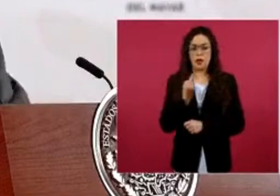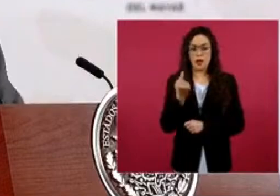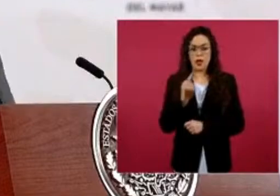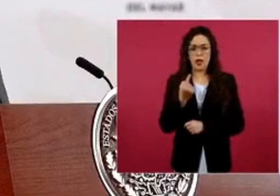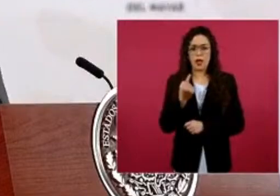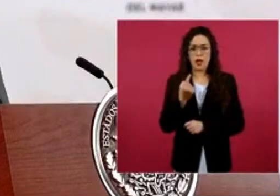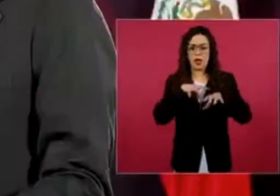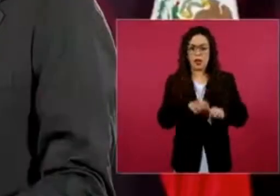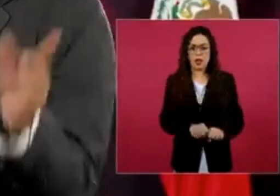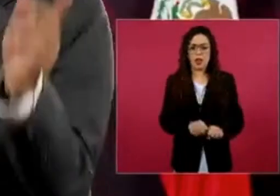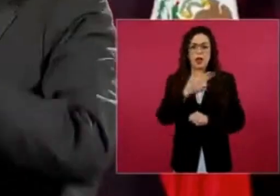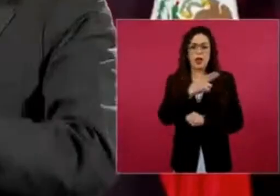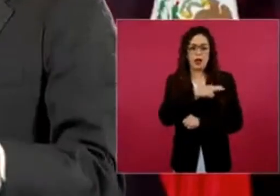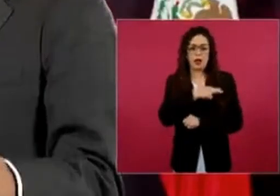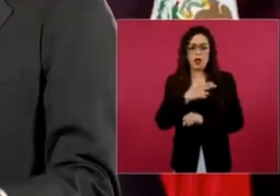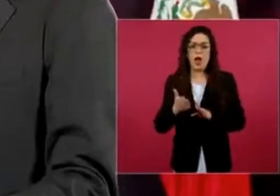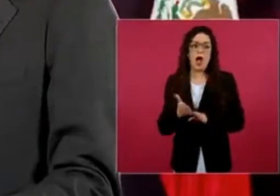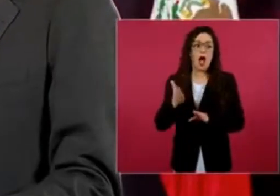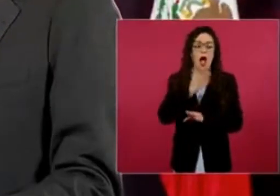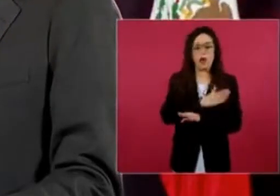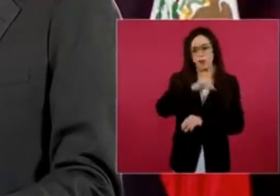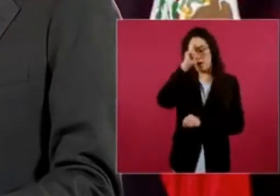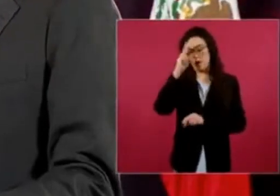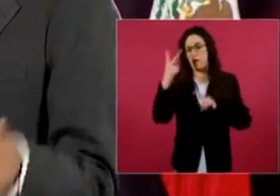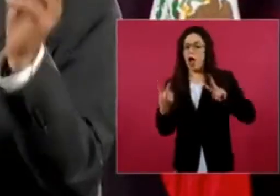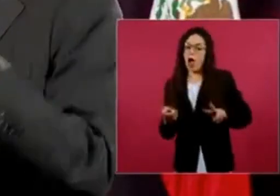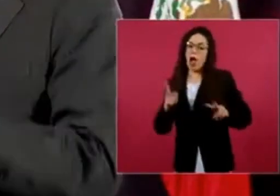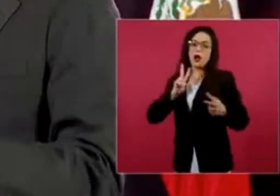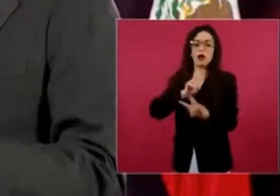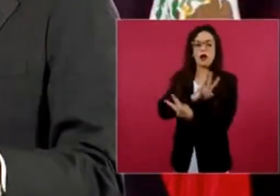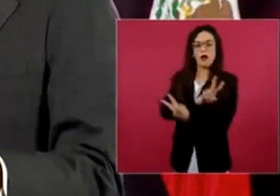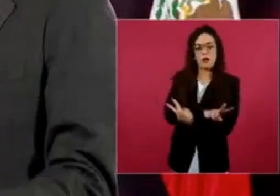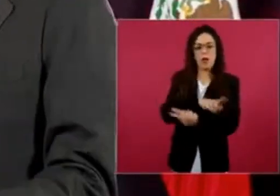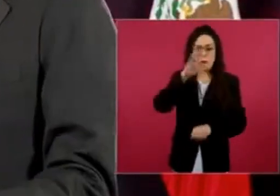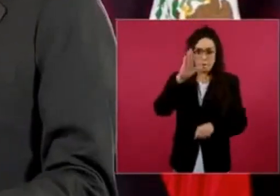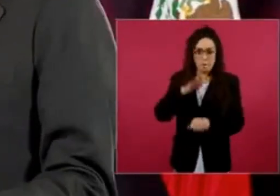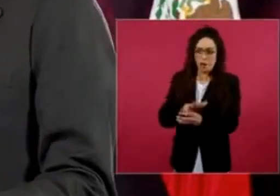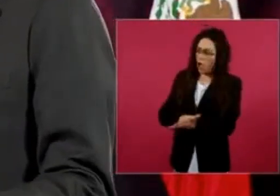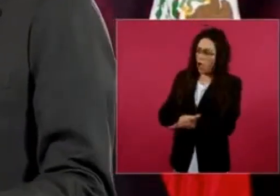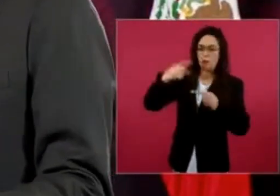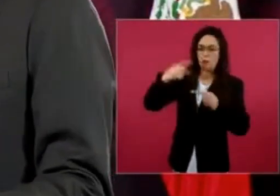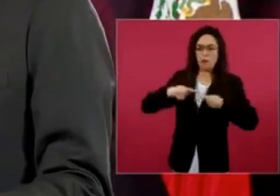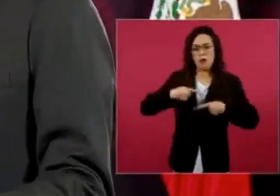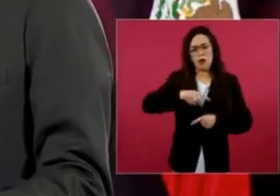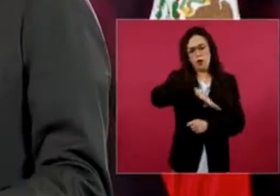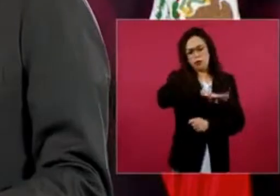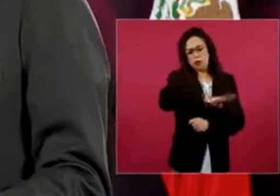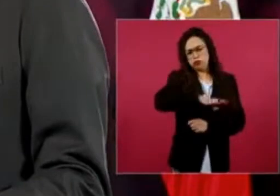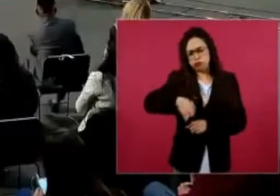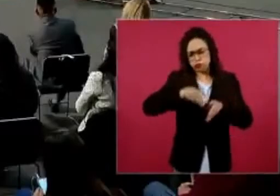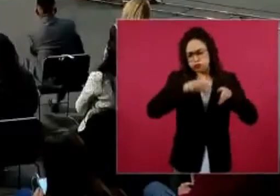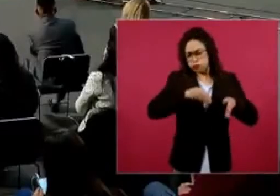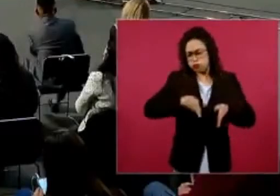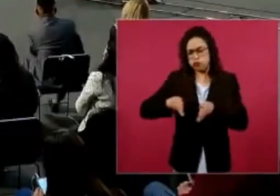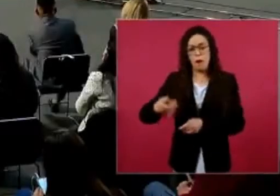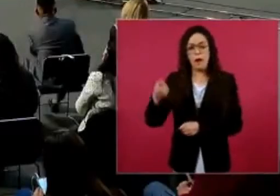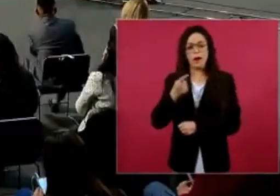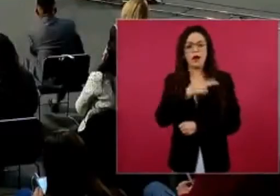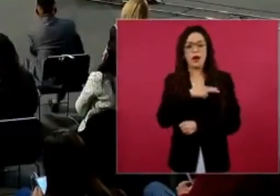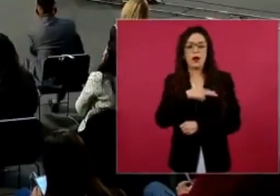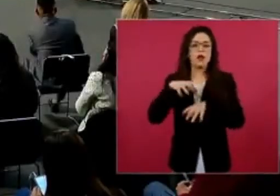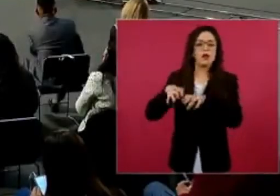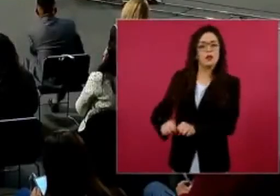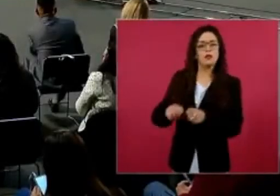al revés, cuando Calderón eran más los muertos que los heridos y detenidos.